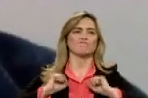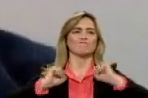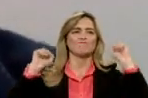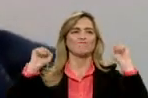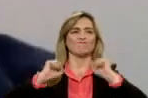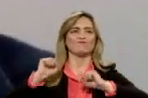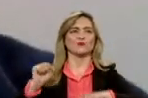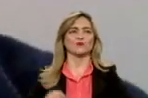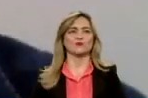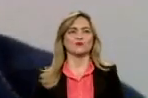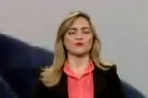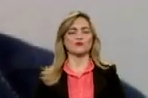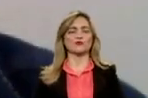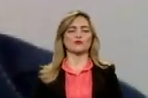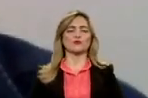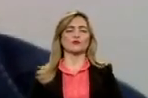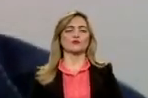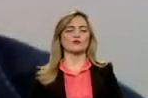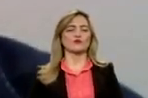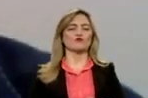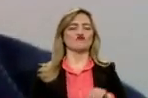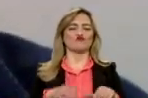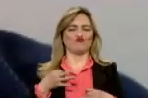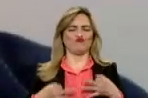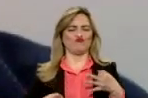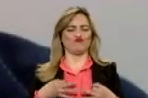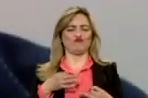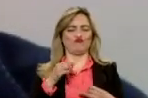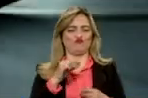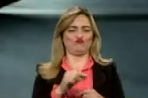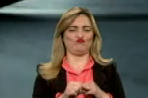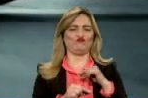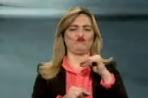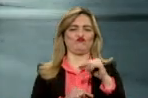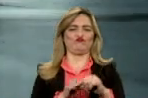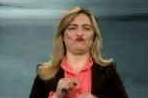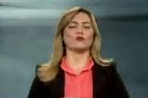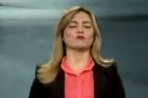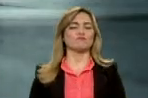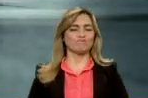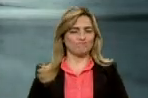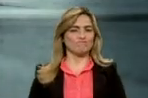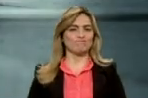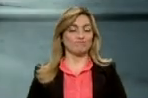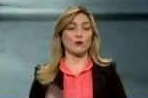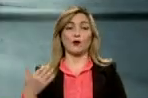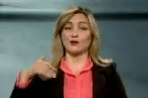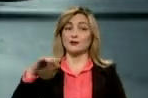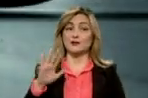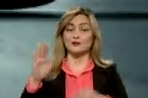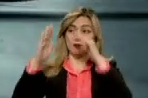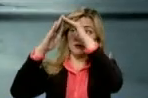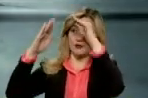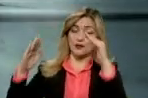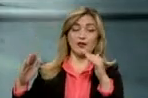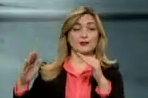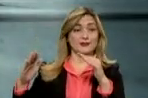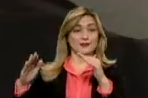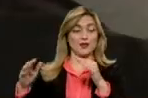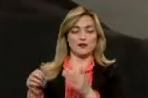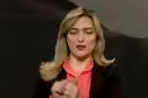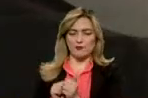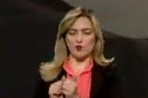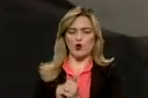reactivación o esta a la actividad física debe ser progresiva. Porque si bien es cierto, aquellos que han estado realizando en casa, no va a ser lo